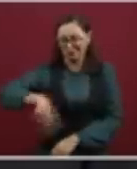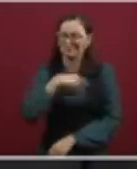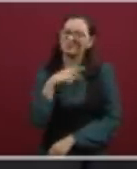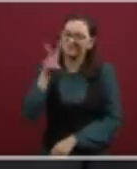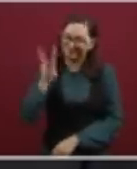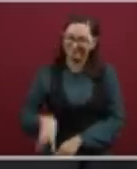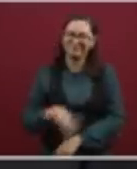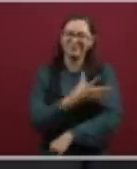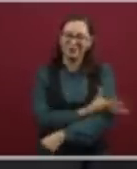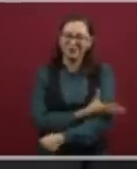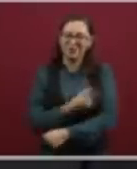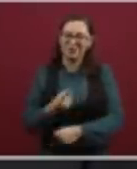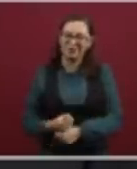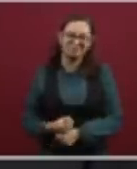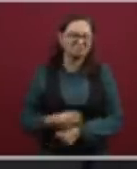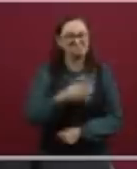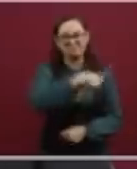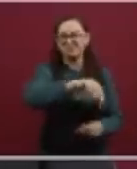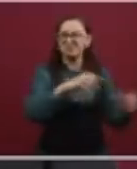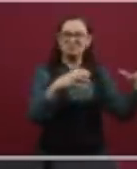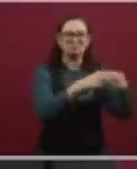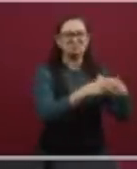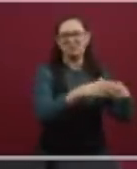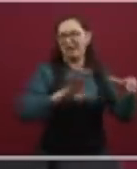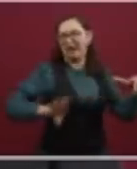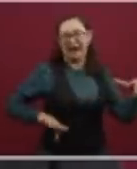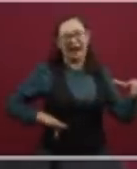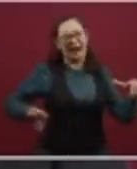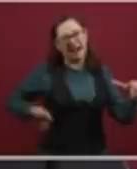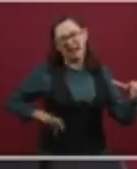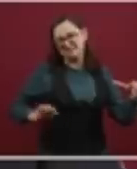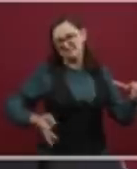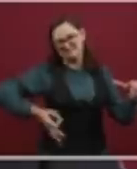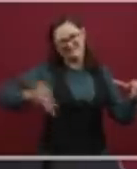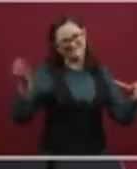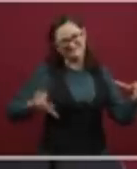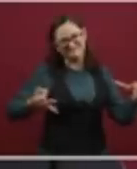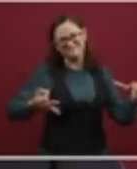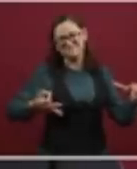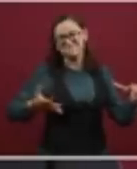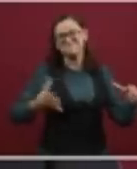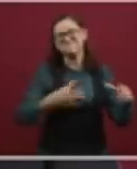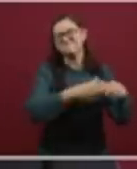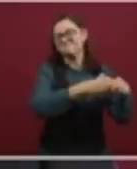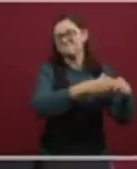Y el conservadurismo se caracteriza, y sobre todo